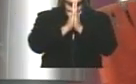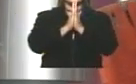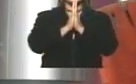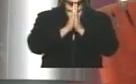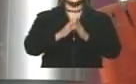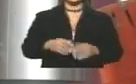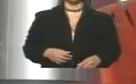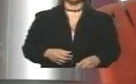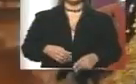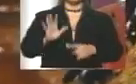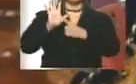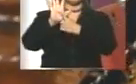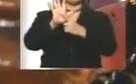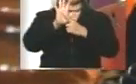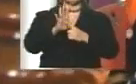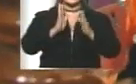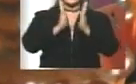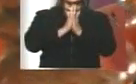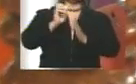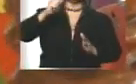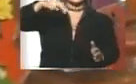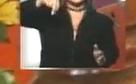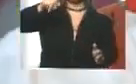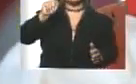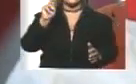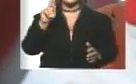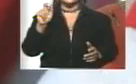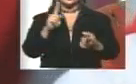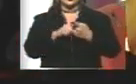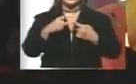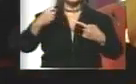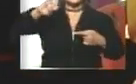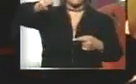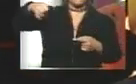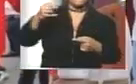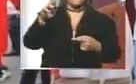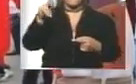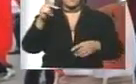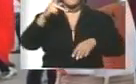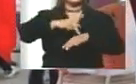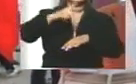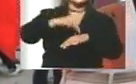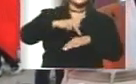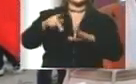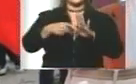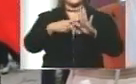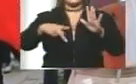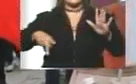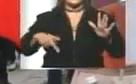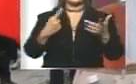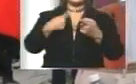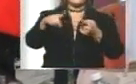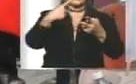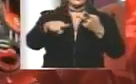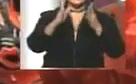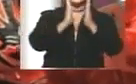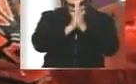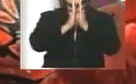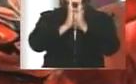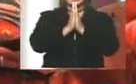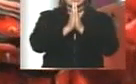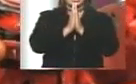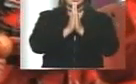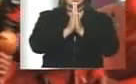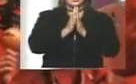tenemos manifestaciones de San Antonio, después viene San Juan, San Pedro y San Pablo, y coincide algunas veces